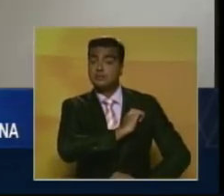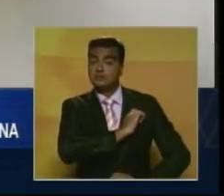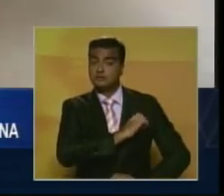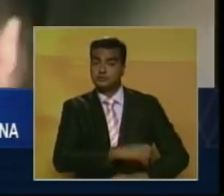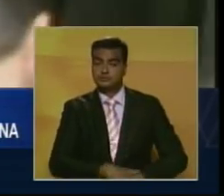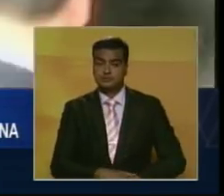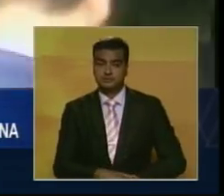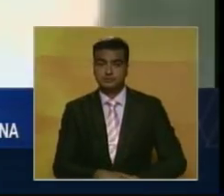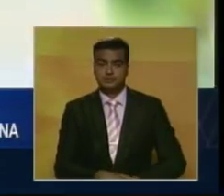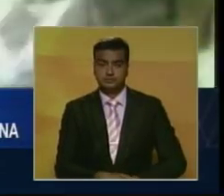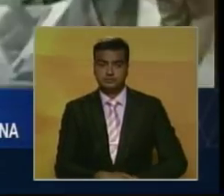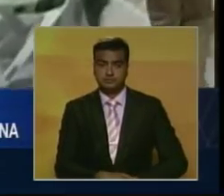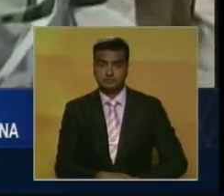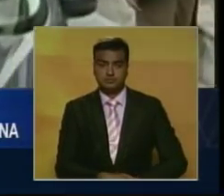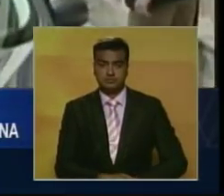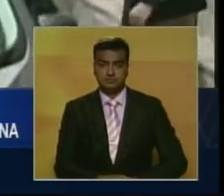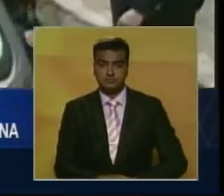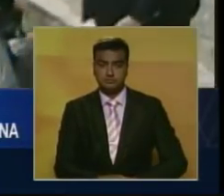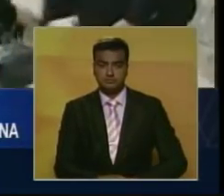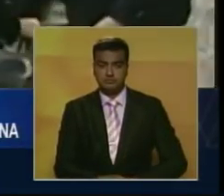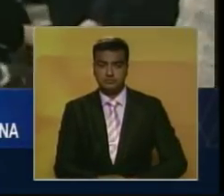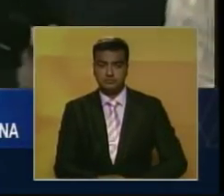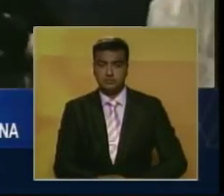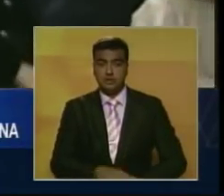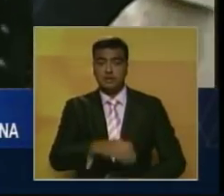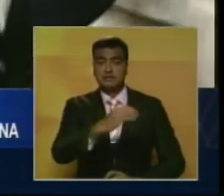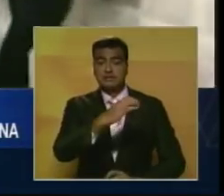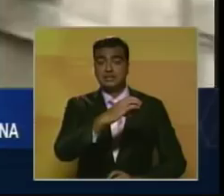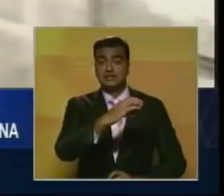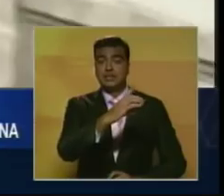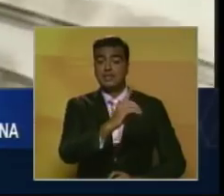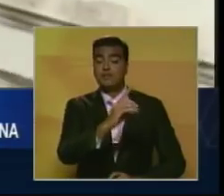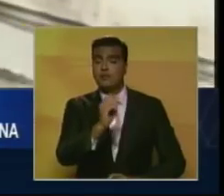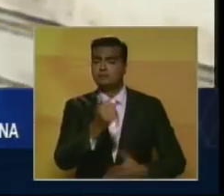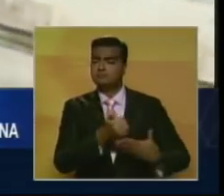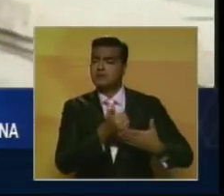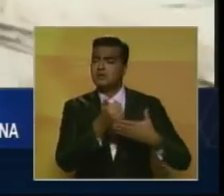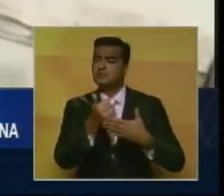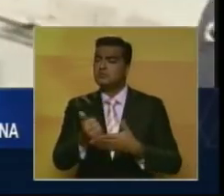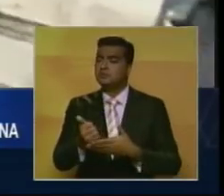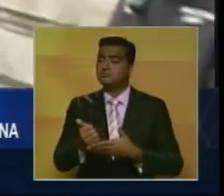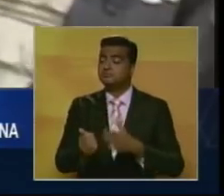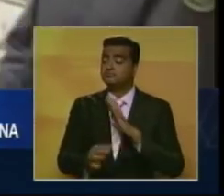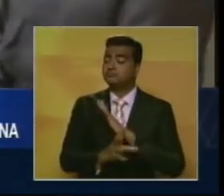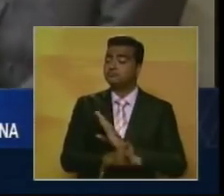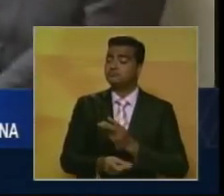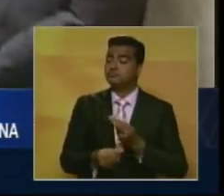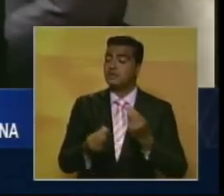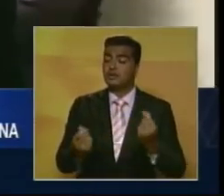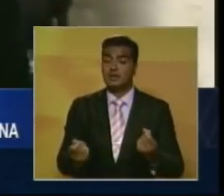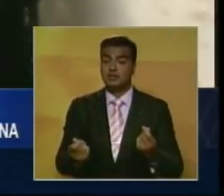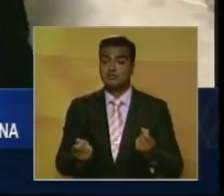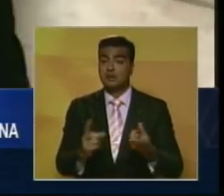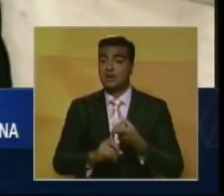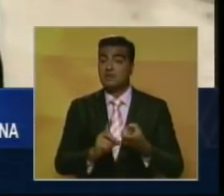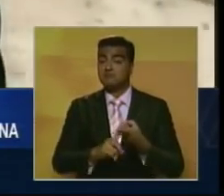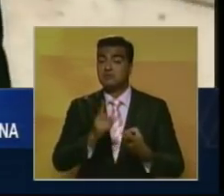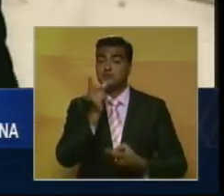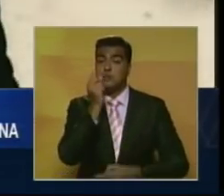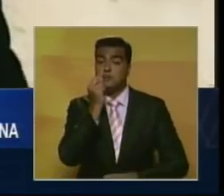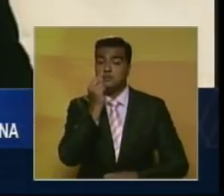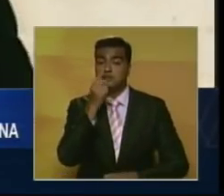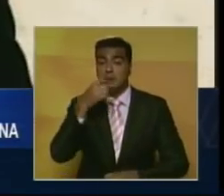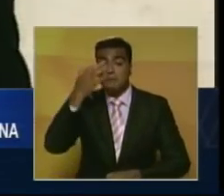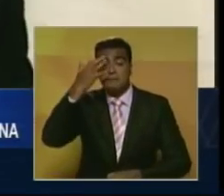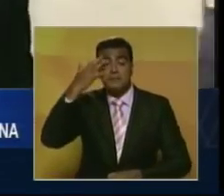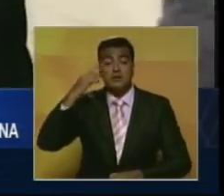sucesivos pronunciamientos. Cristina de Borbón fue acusada de cooperar en delitos fiscales con su marido Iñaki Urdangarín, en el